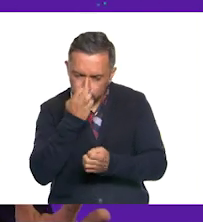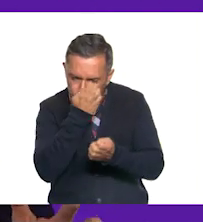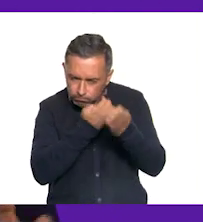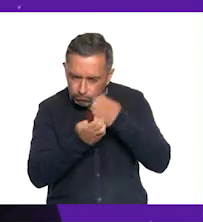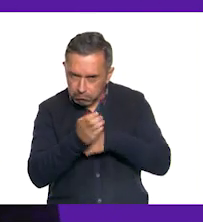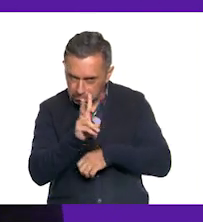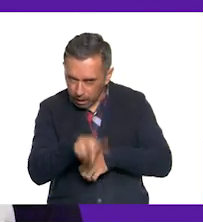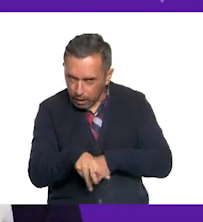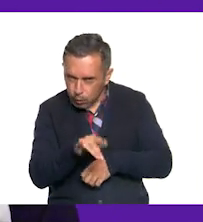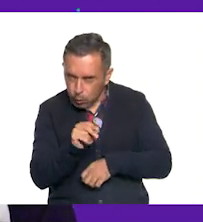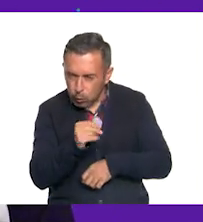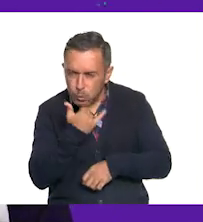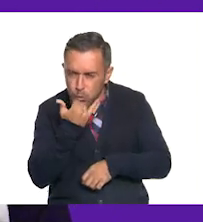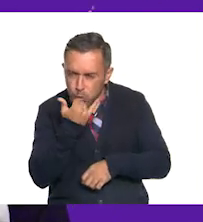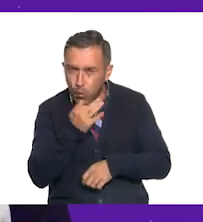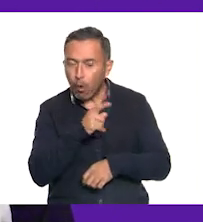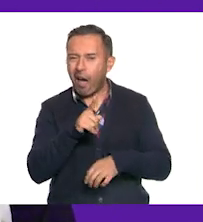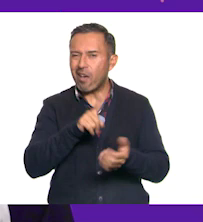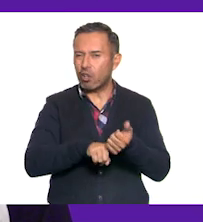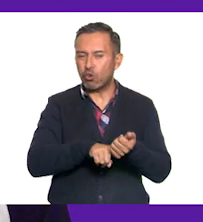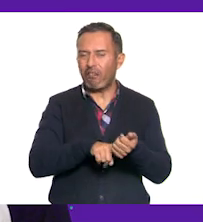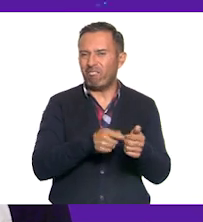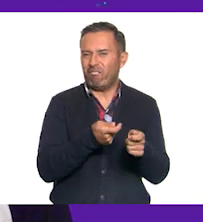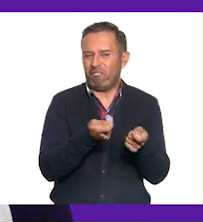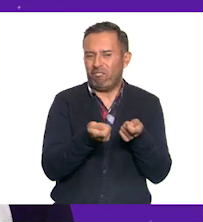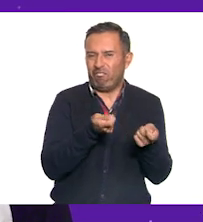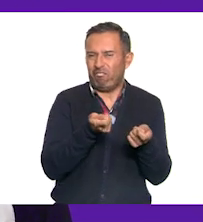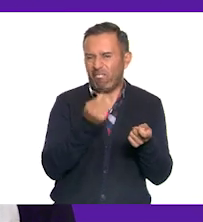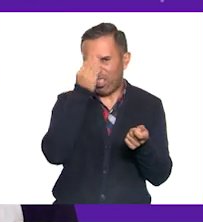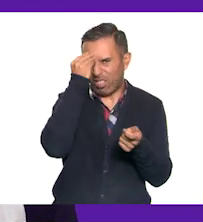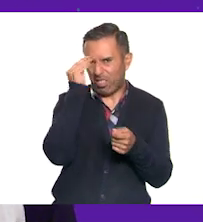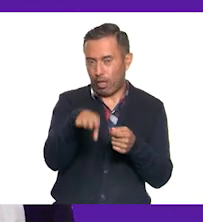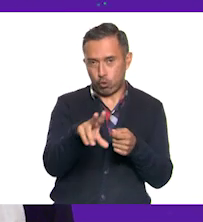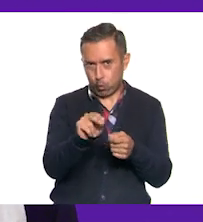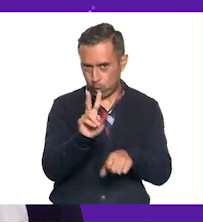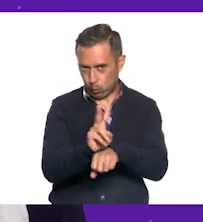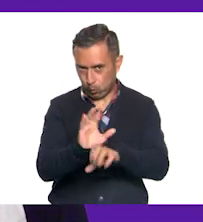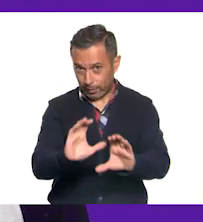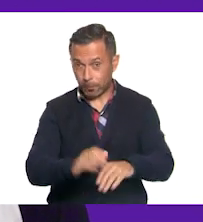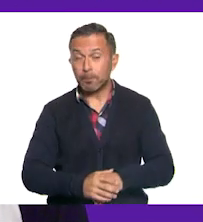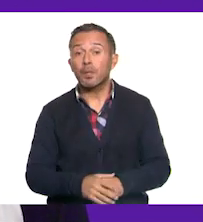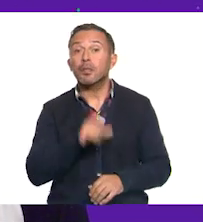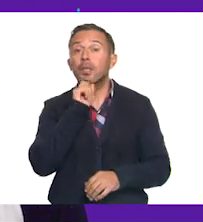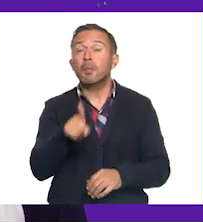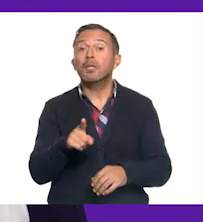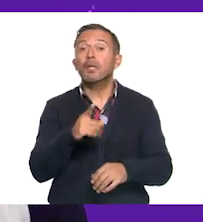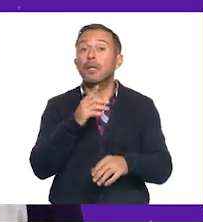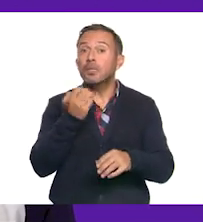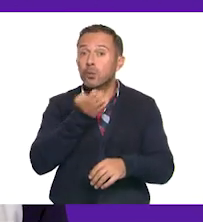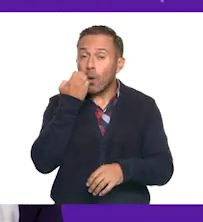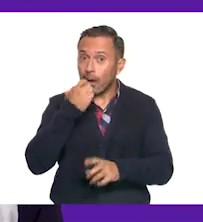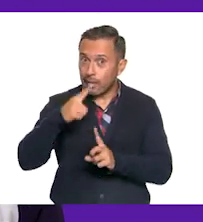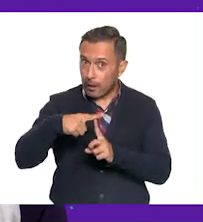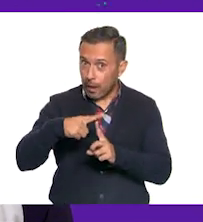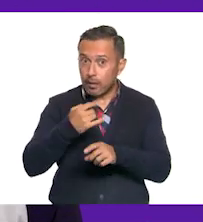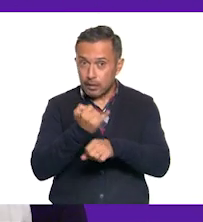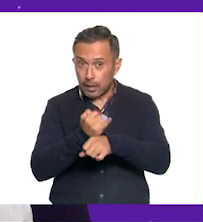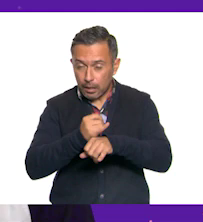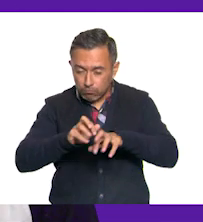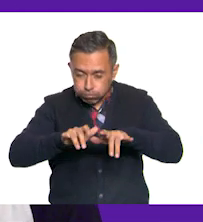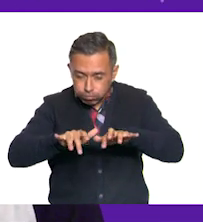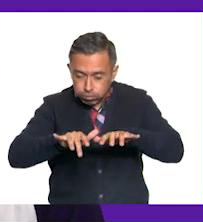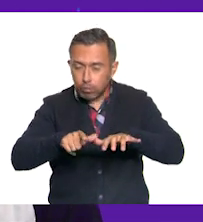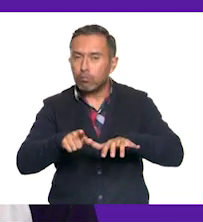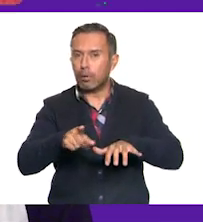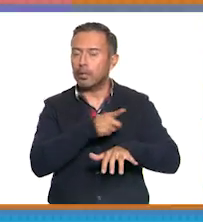estén manipulados. Asimismo, cuando utilices el internet para realizar tus tareas escolares, debes tener mucho ojo